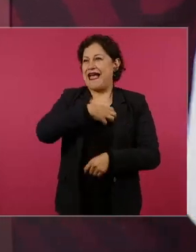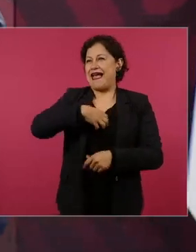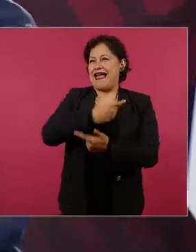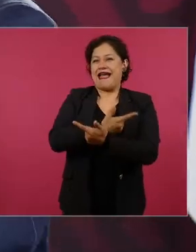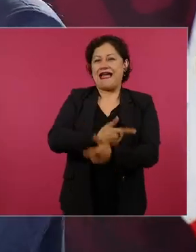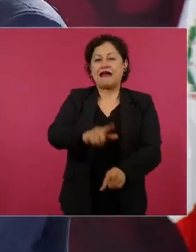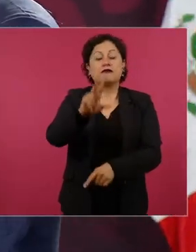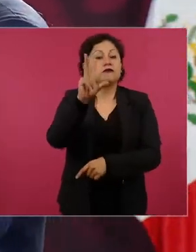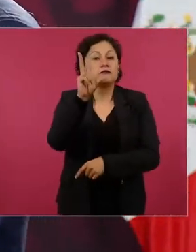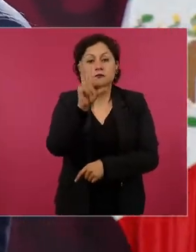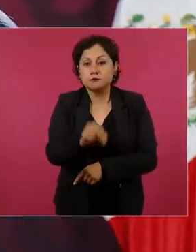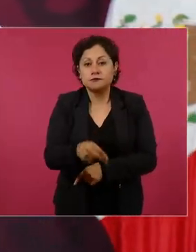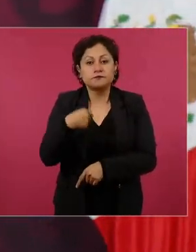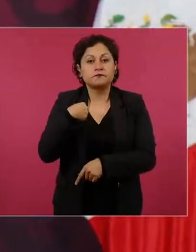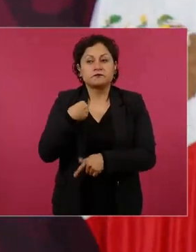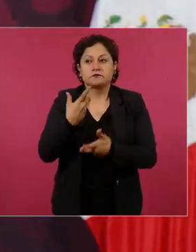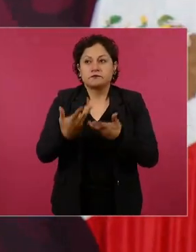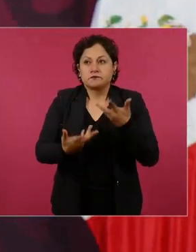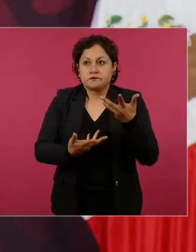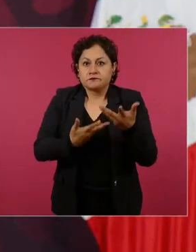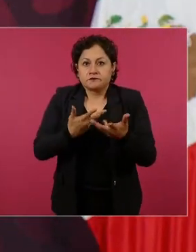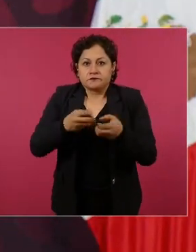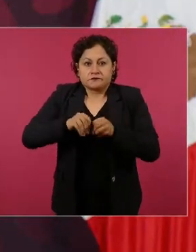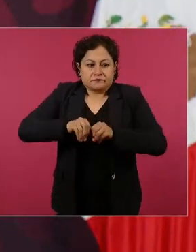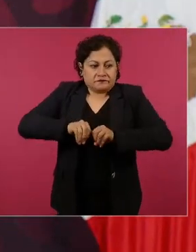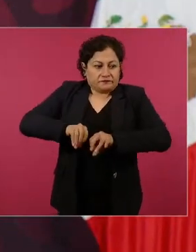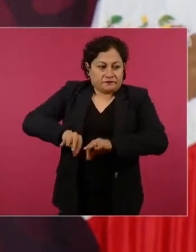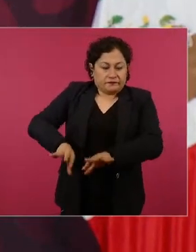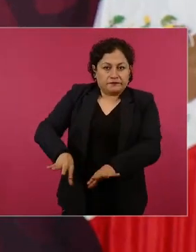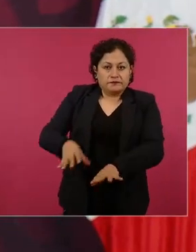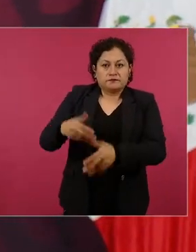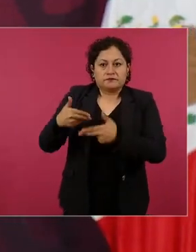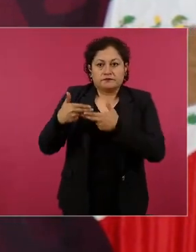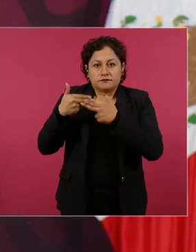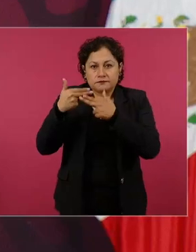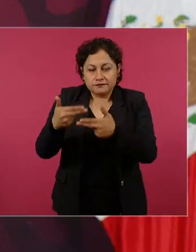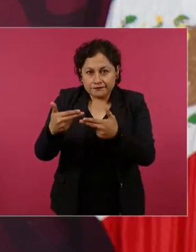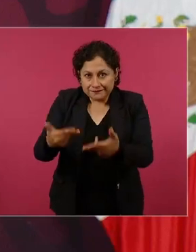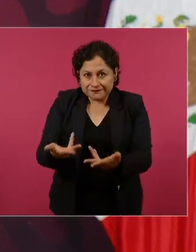Entonces, son procesos sociales que llevan tiempo.